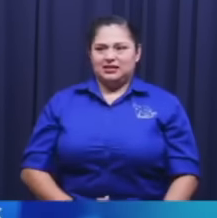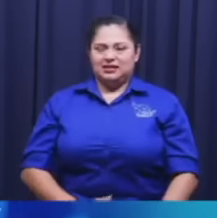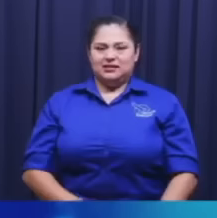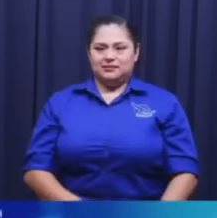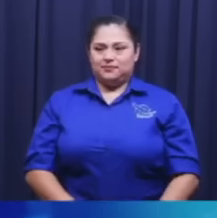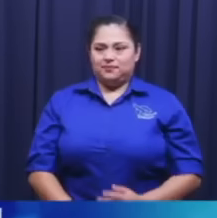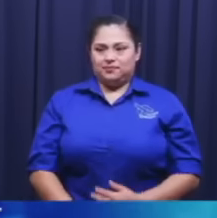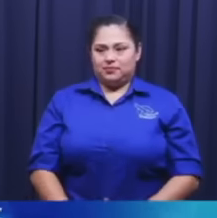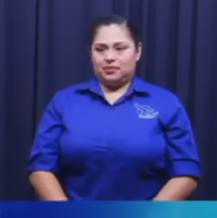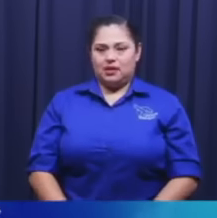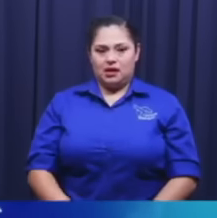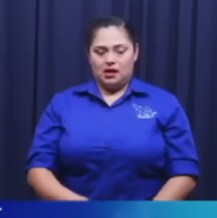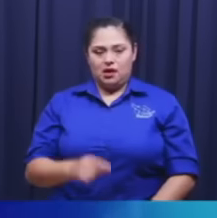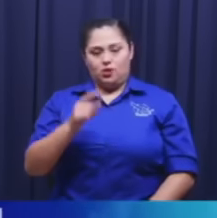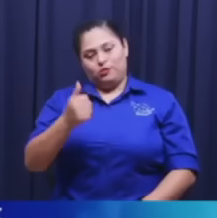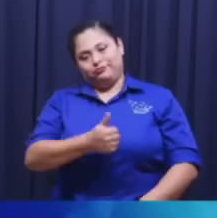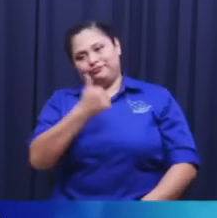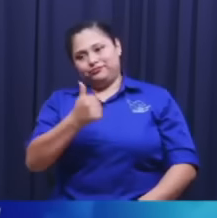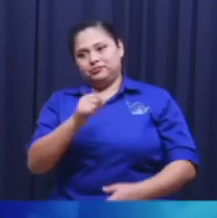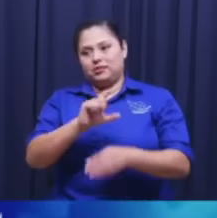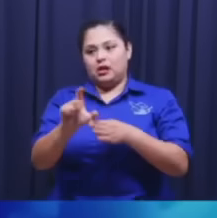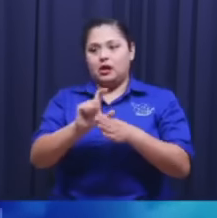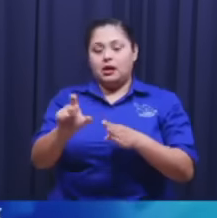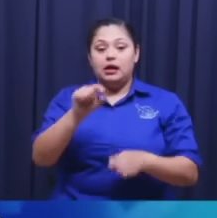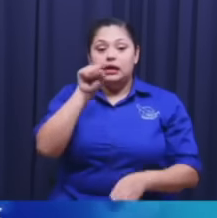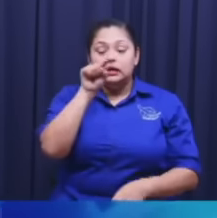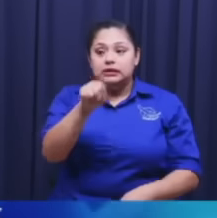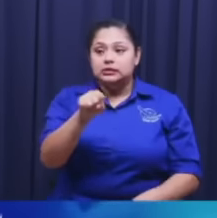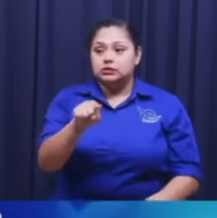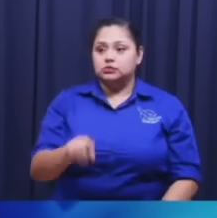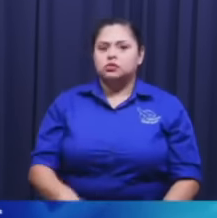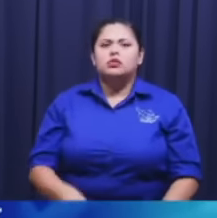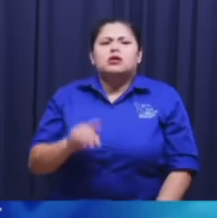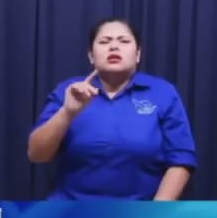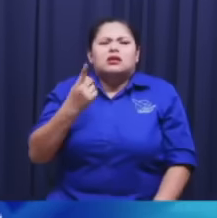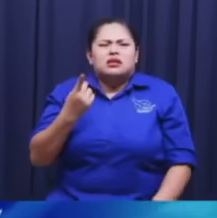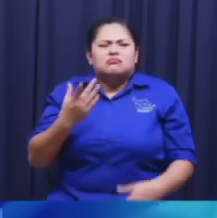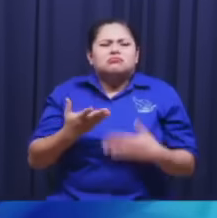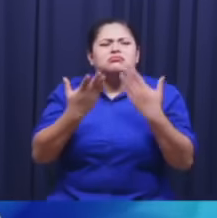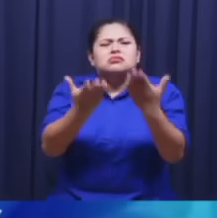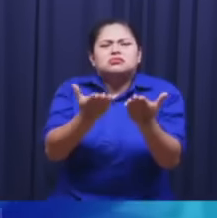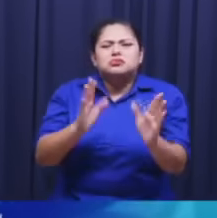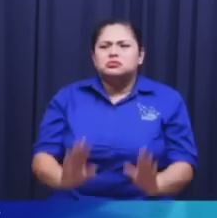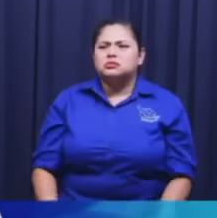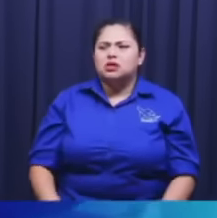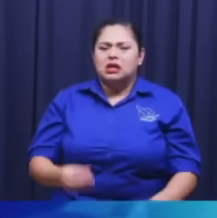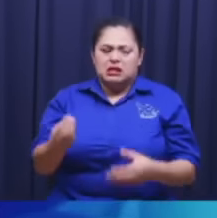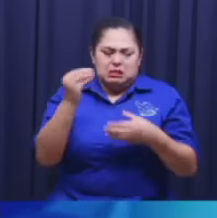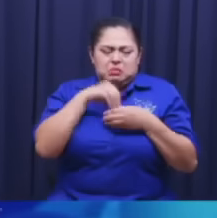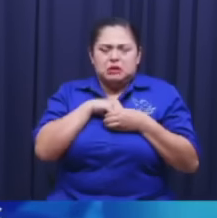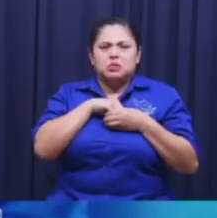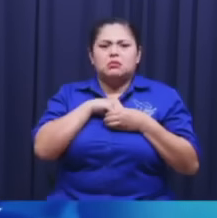Pero fíjate, aquí viene otra cosa. Pero eso, ¿quién lo puso? ¿Quién lo puso adentro? Dios.